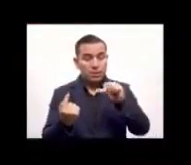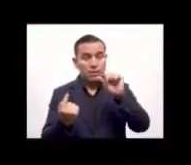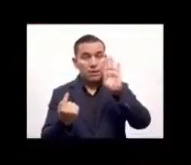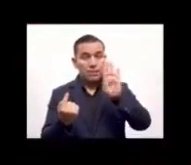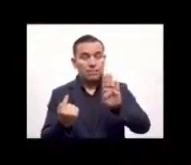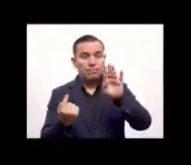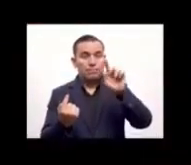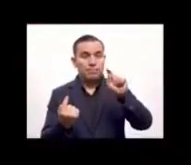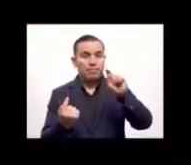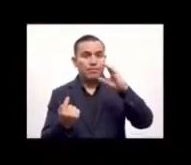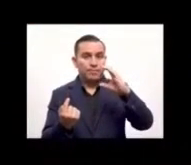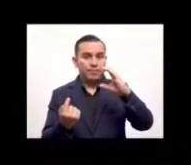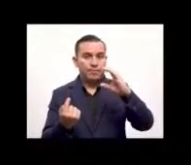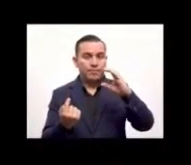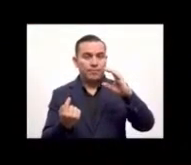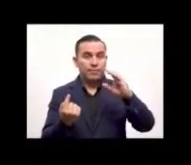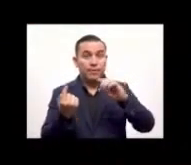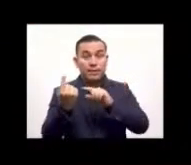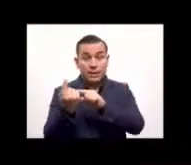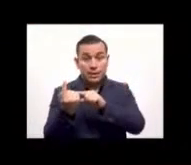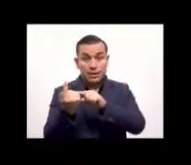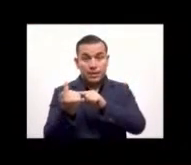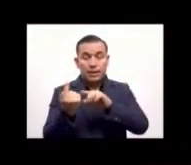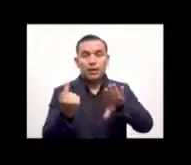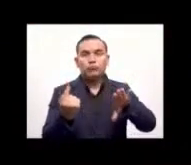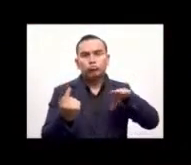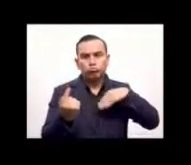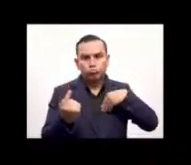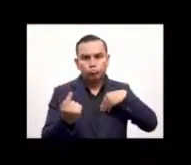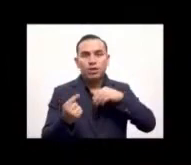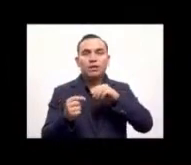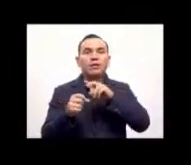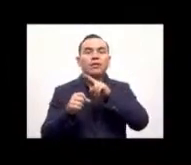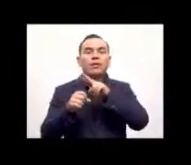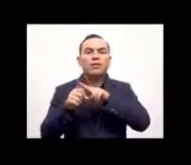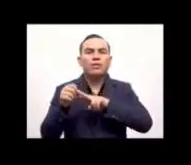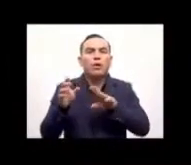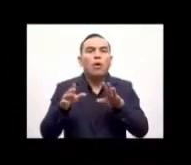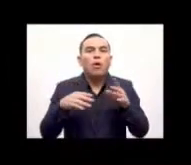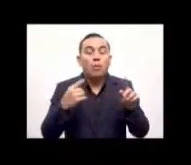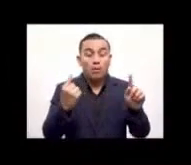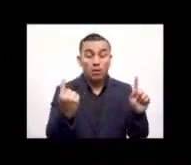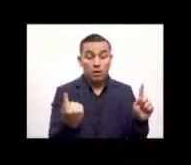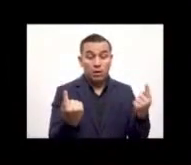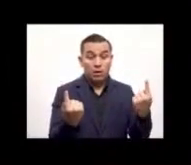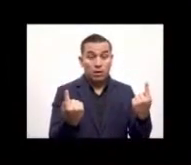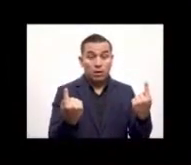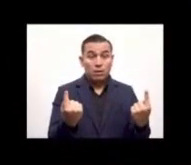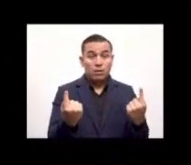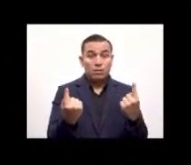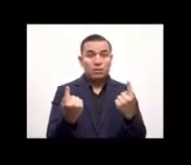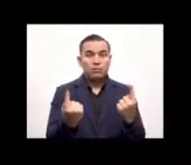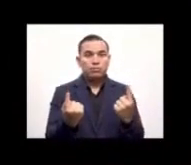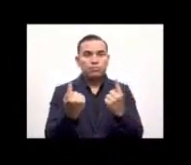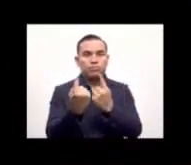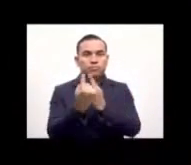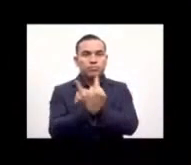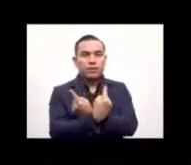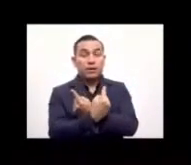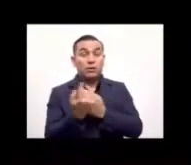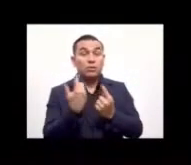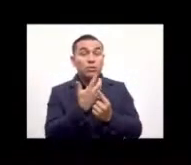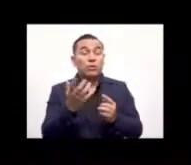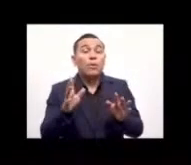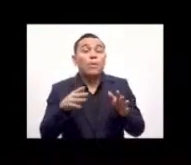Entiendo que, de alguna manera, cuando países europeos implementan medidas de vanguardia, uno piensa que eso